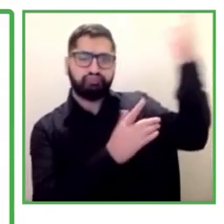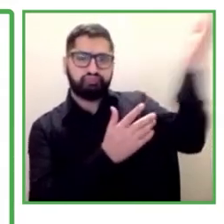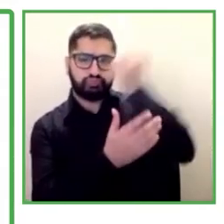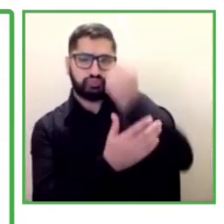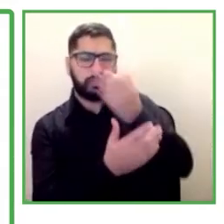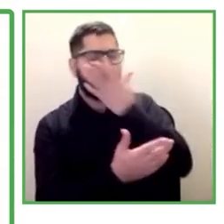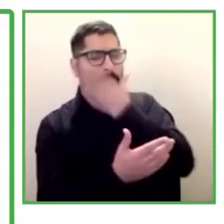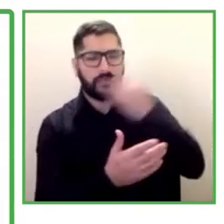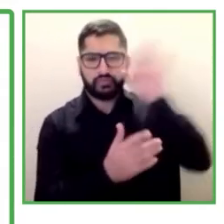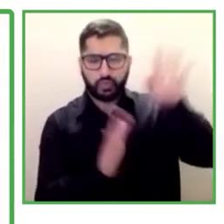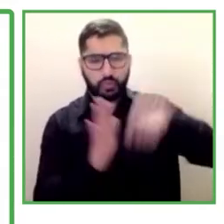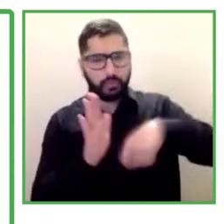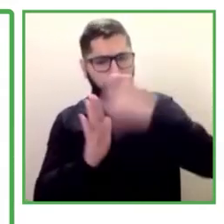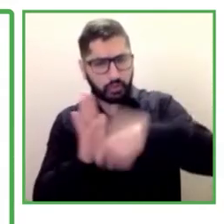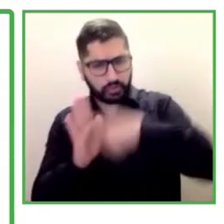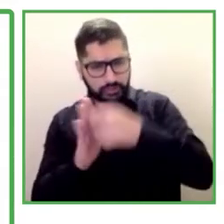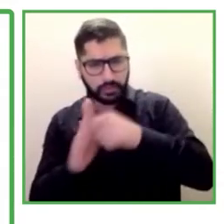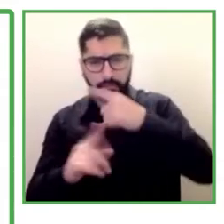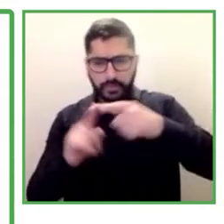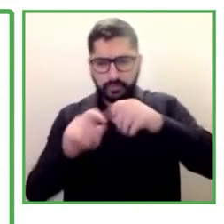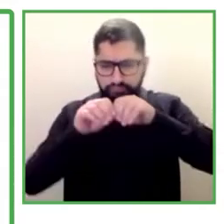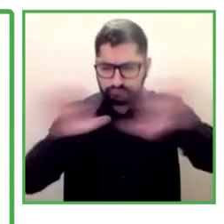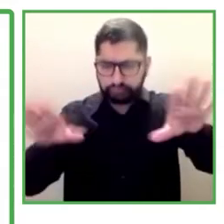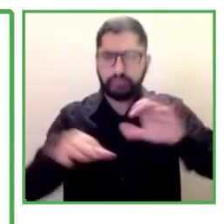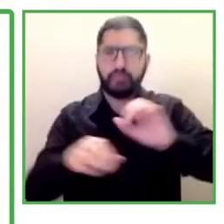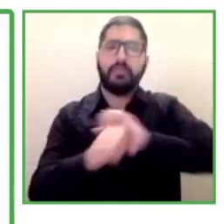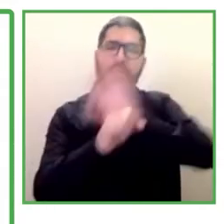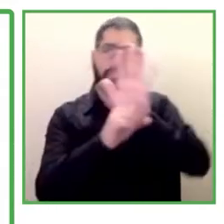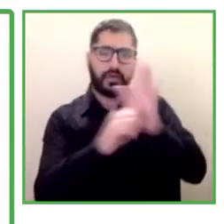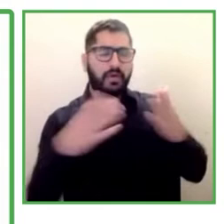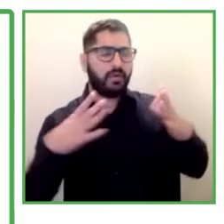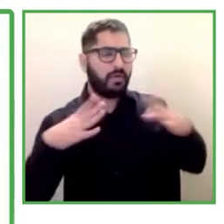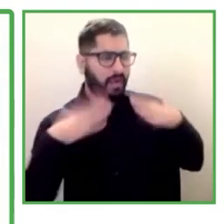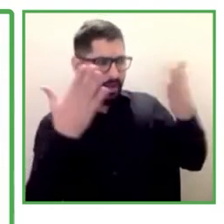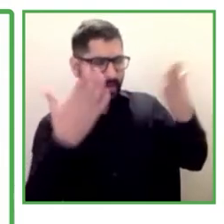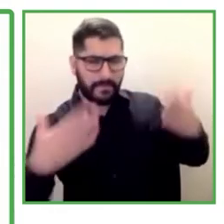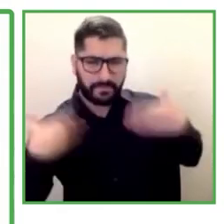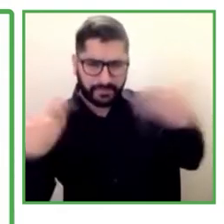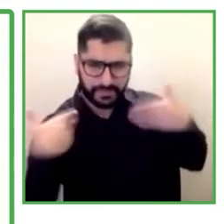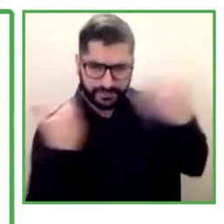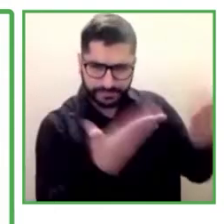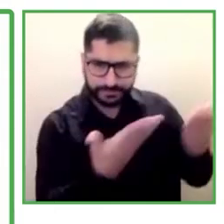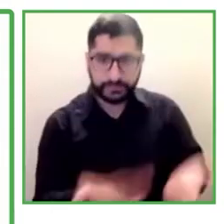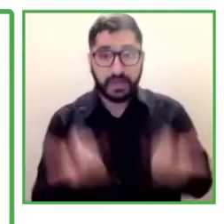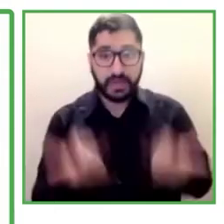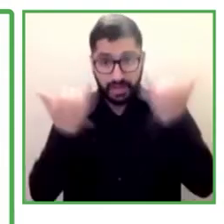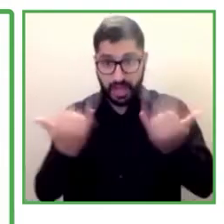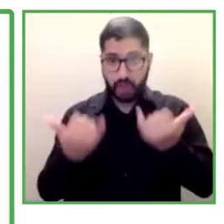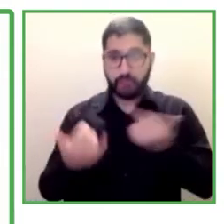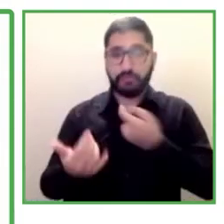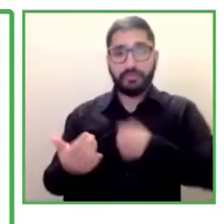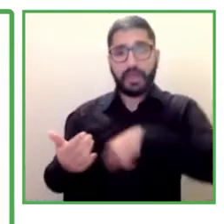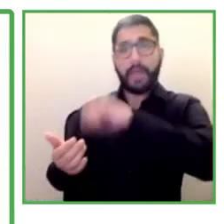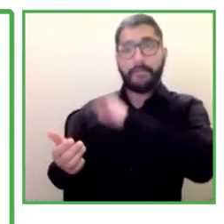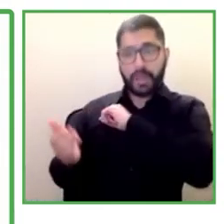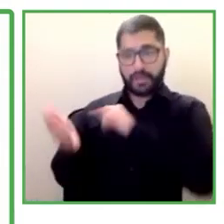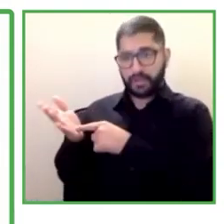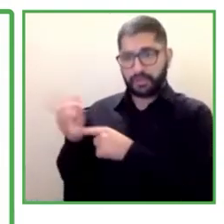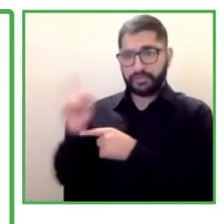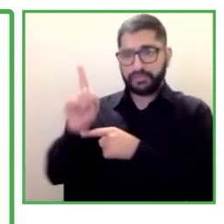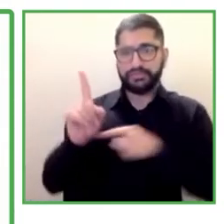que felicitaciones. Ahora nos vamos a ir a España y nos acompaña Silvia Muñoz de Plena